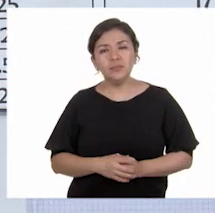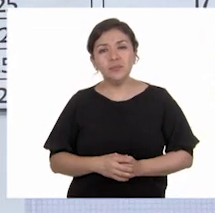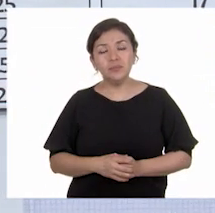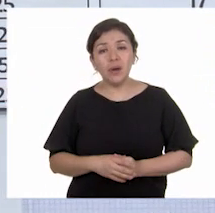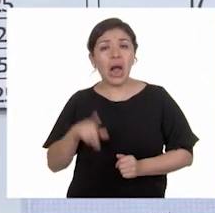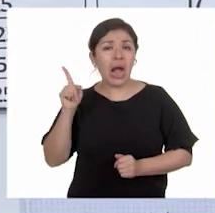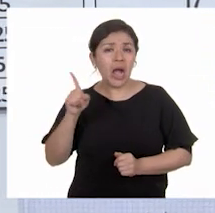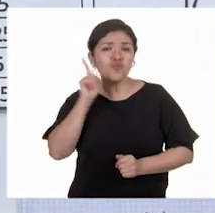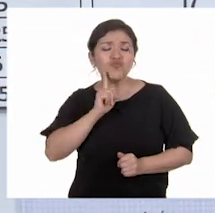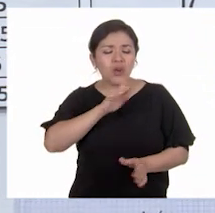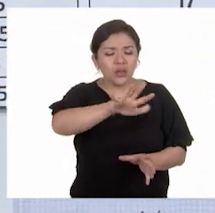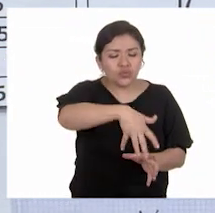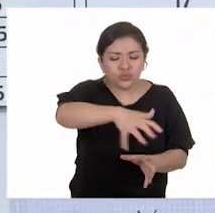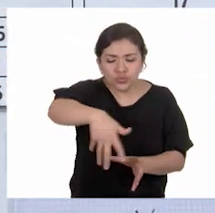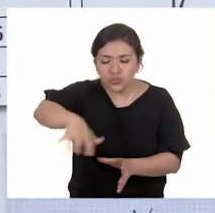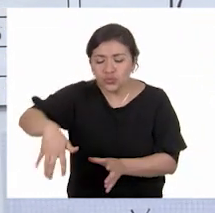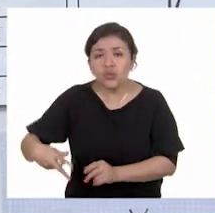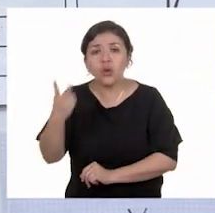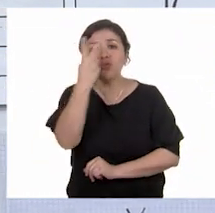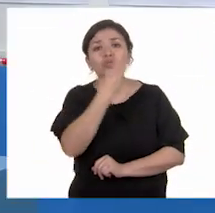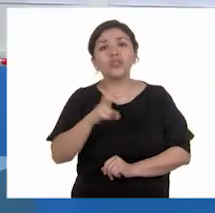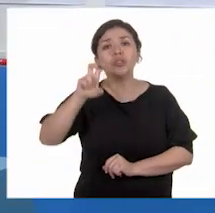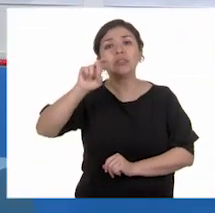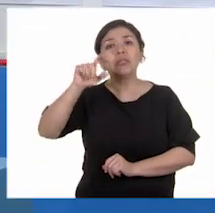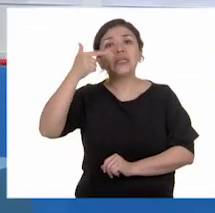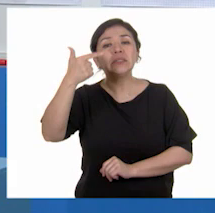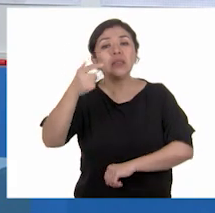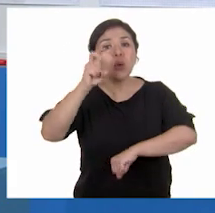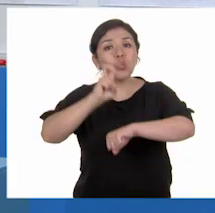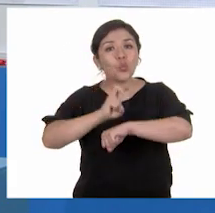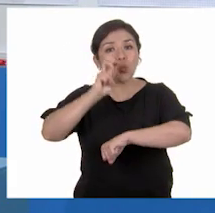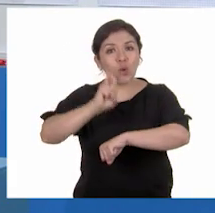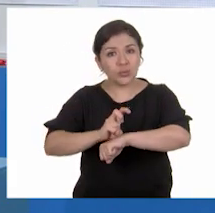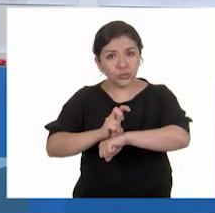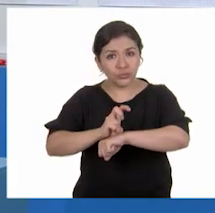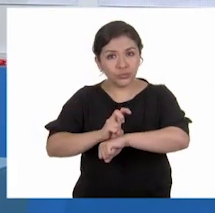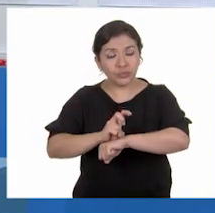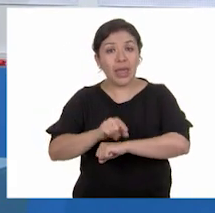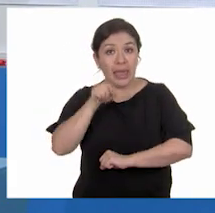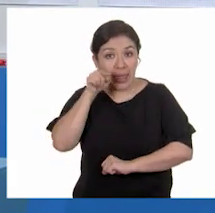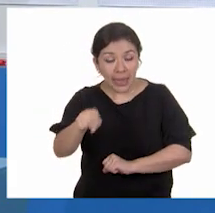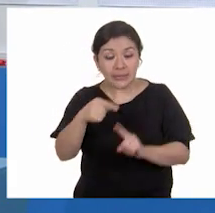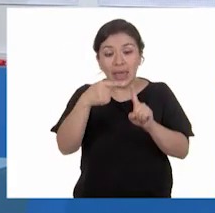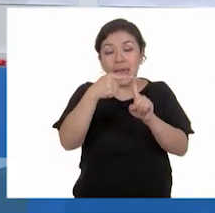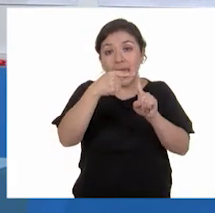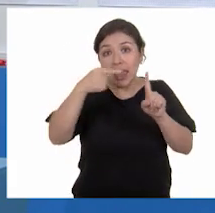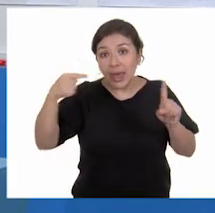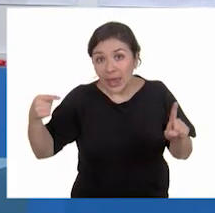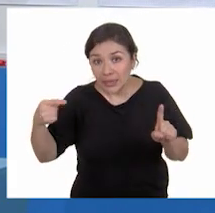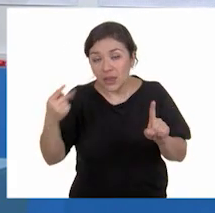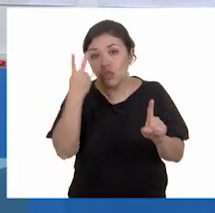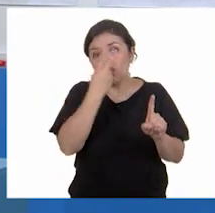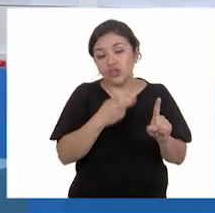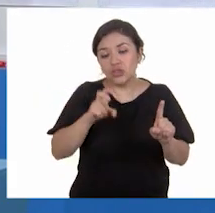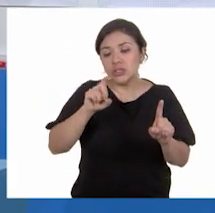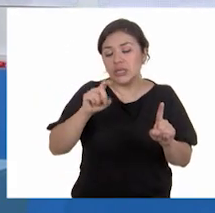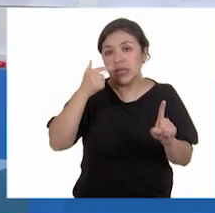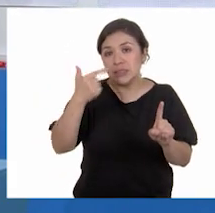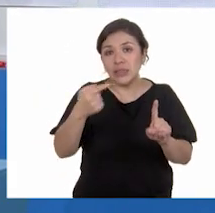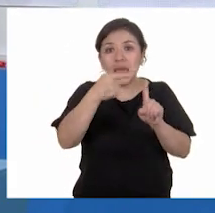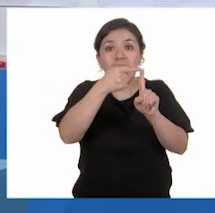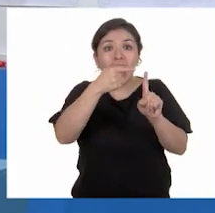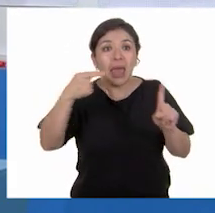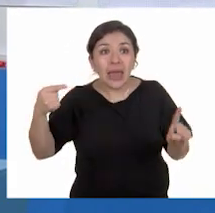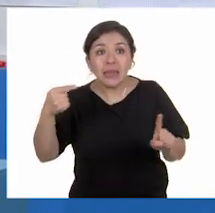Se recolectaron 237 huevos. Y la división que hizo le